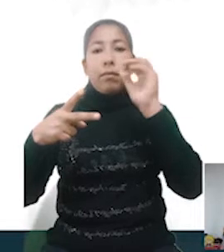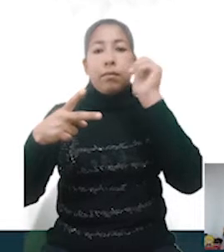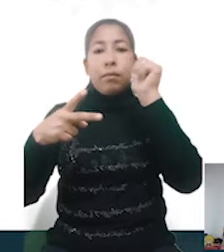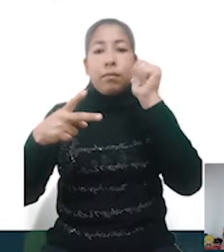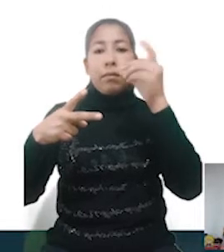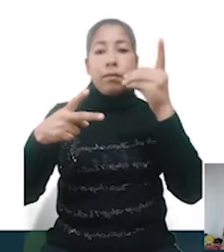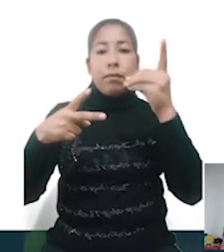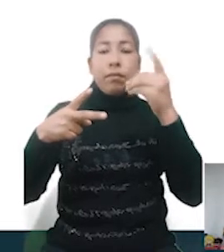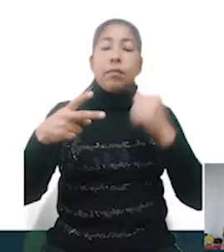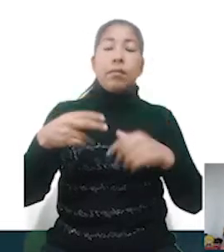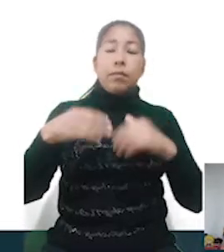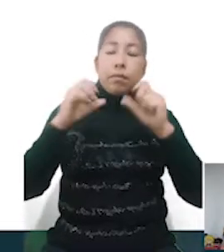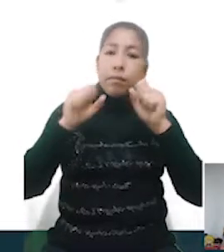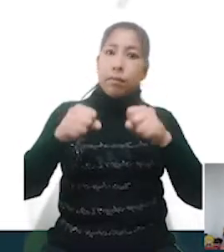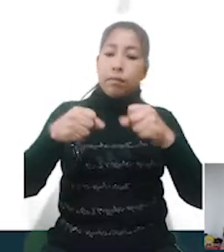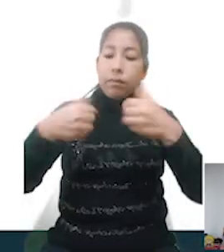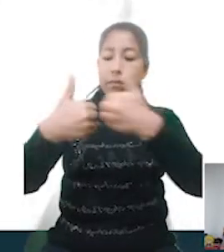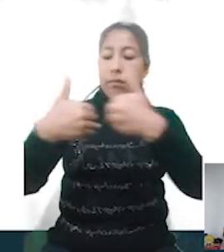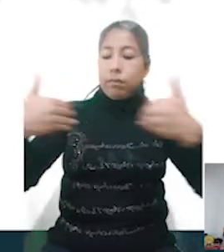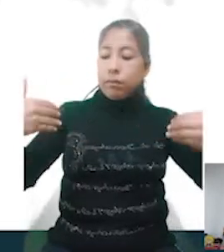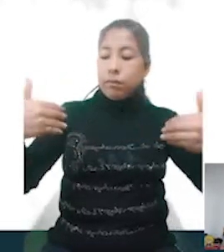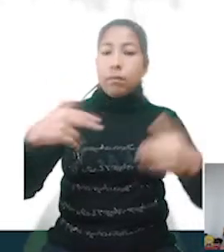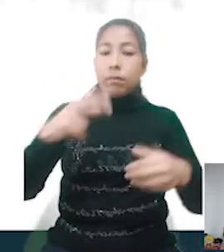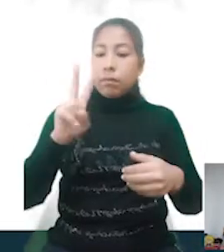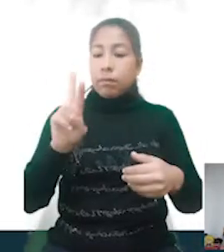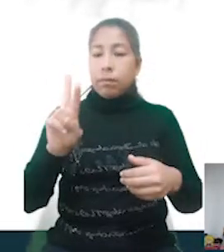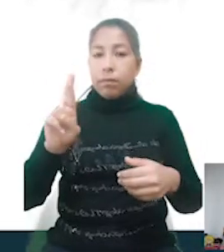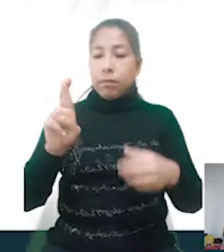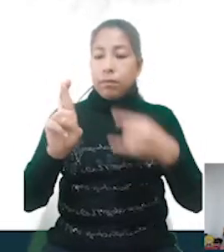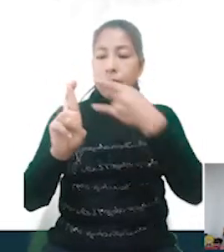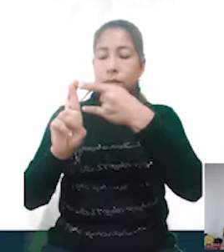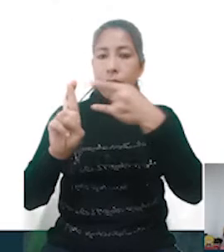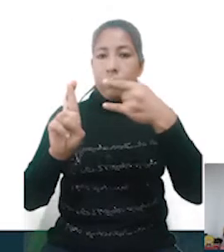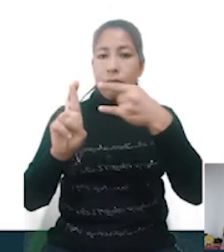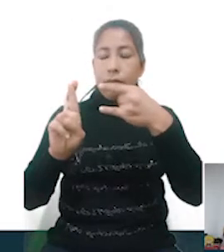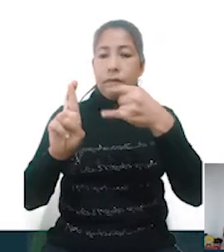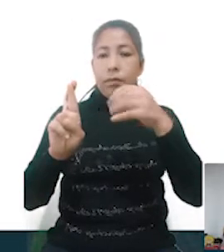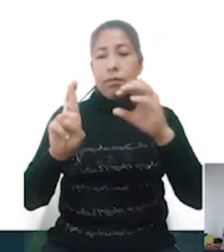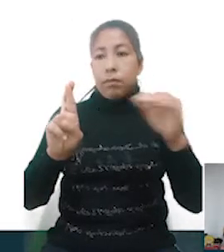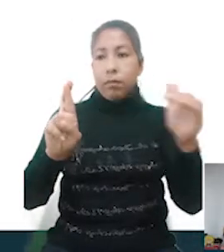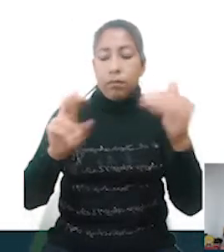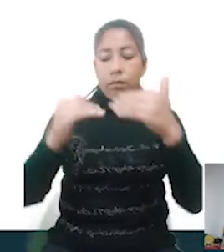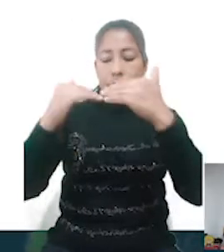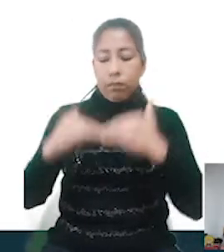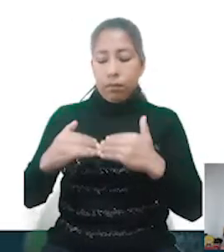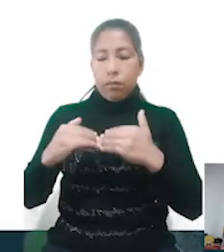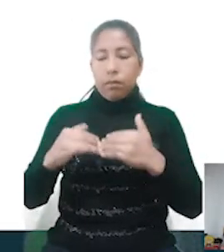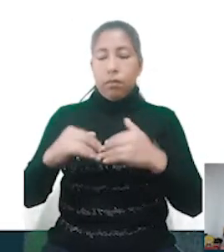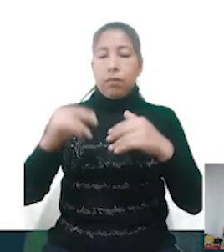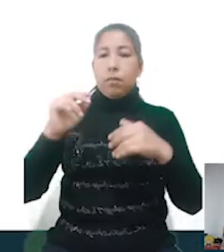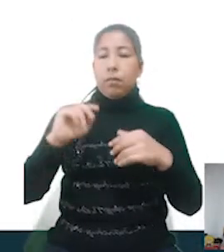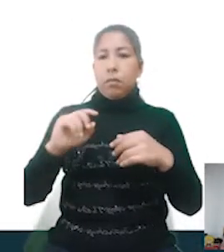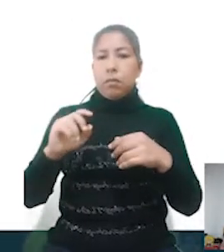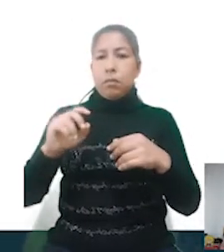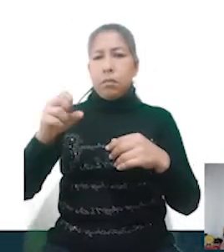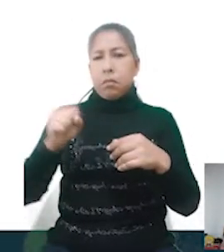expresión nosotros podemos despejar el radio si deseamos saberlo, o podemos despejar el ángulo central en el caso de que